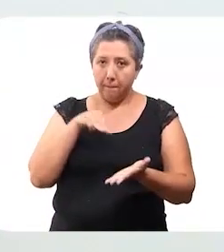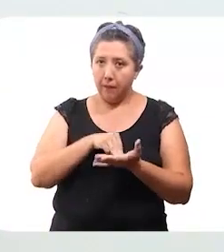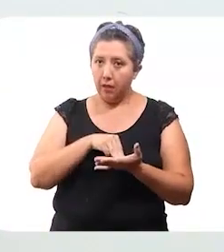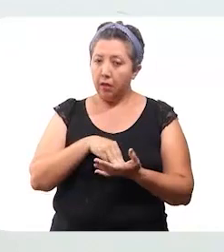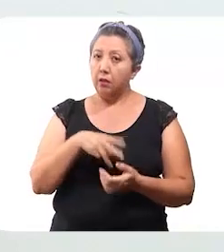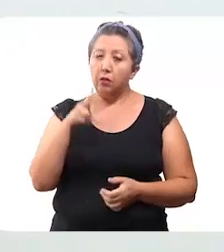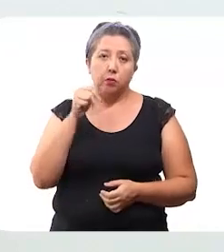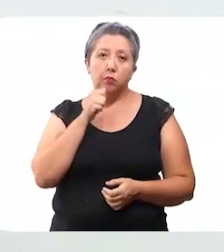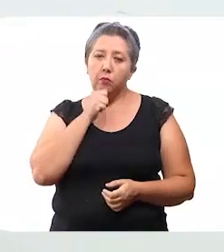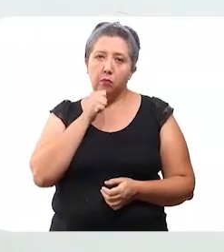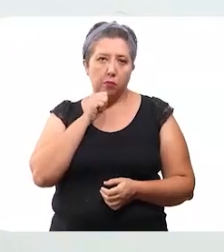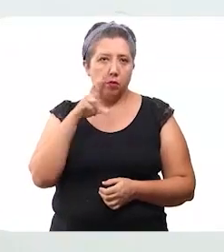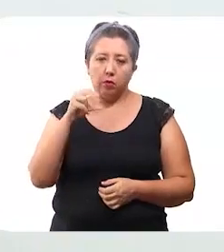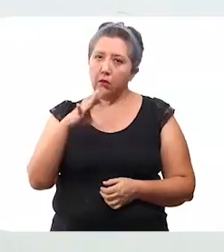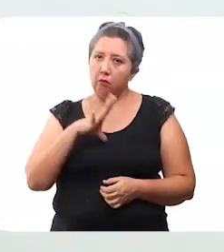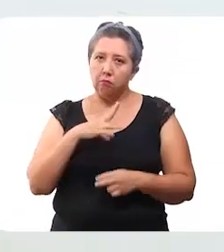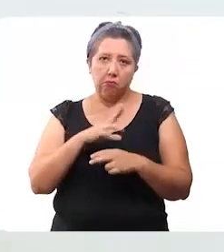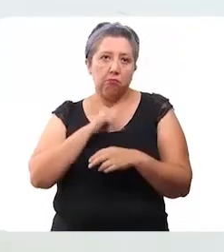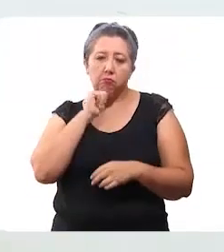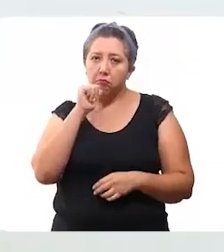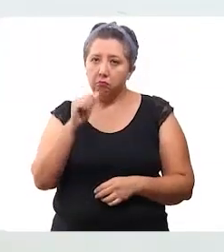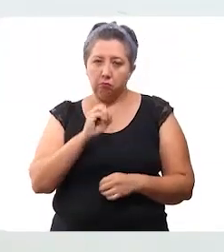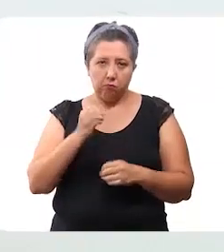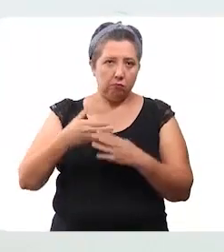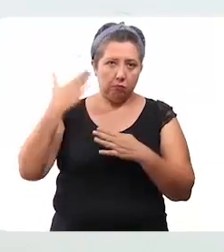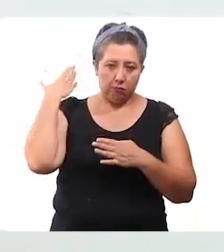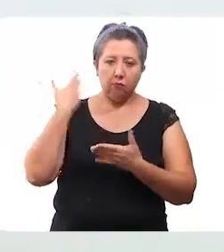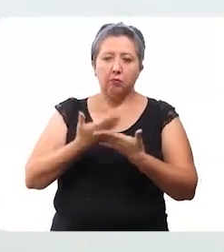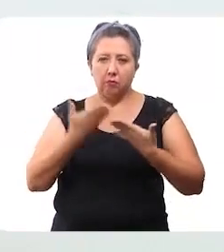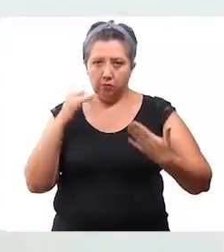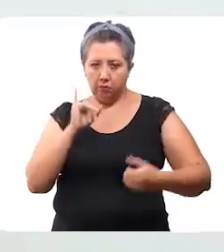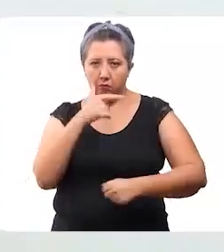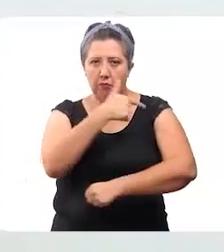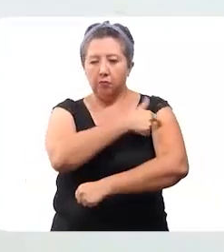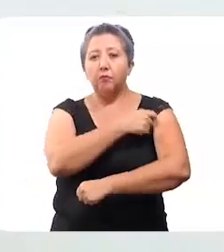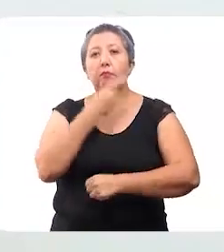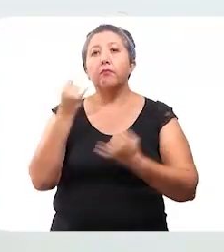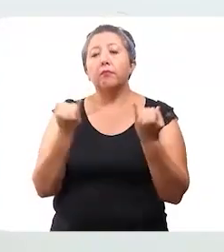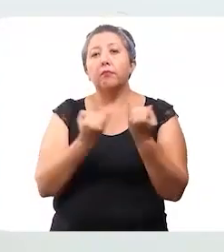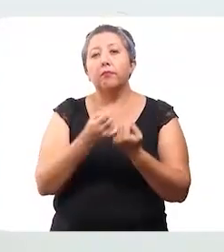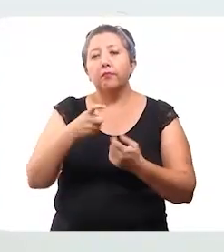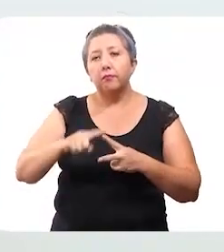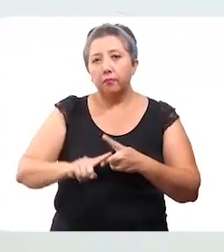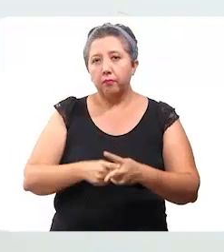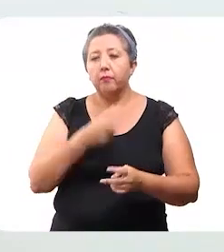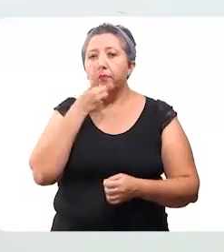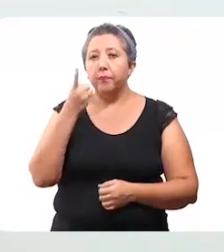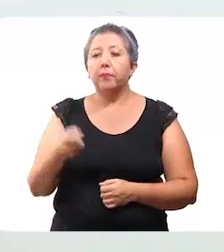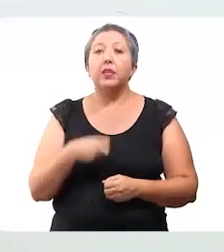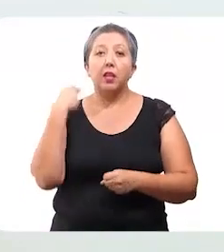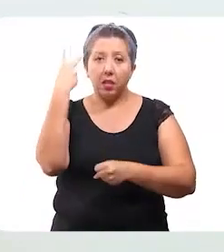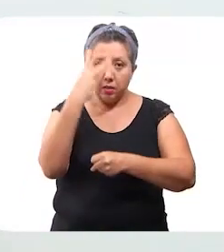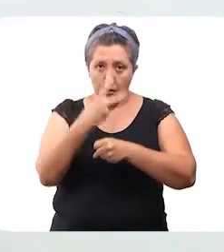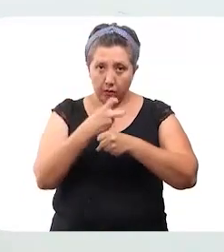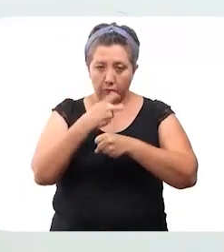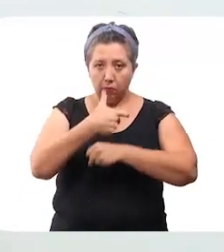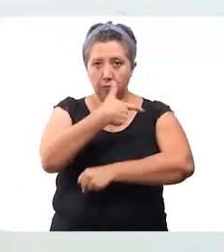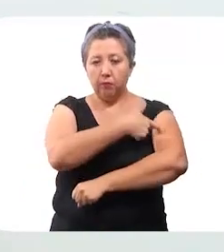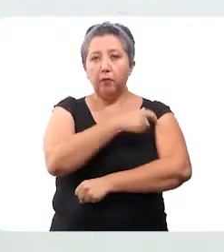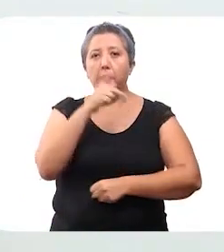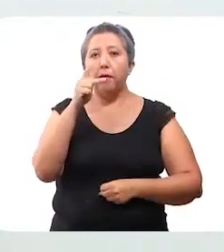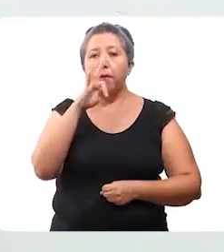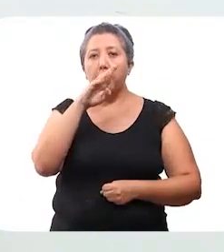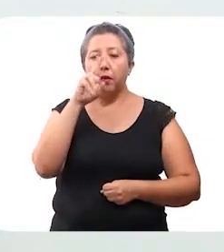encuentran rezagadas y que por algún motivo no habían podido recibirla. De igual forma, este día inició la administración de la segunda dosis de la